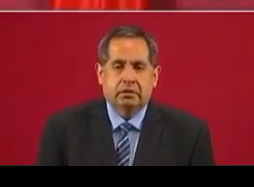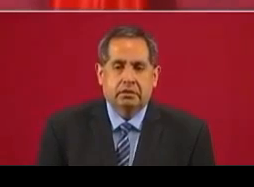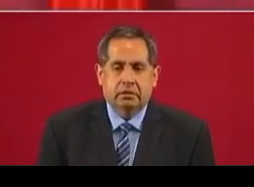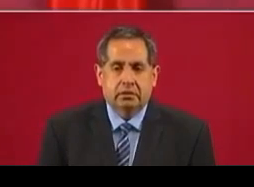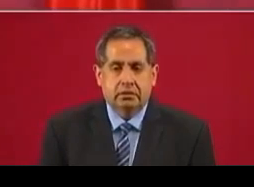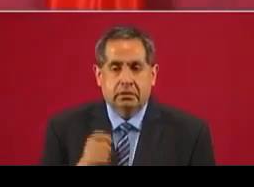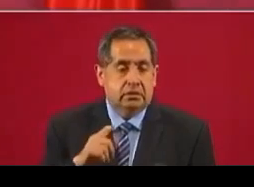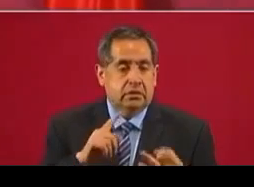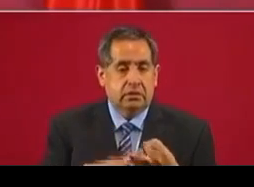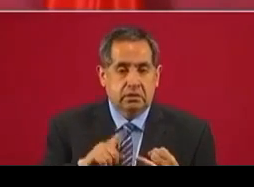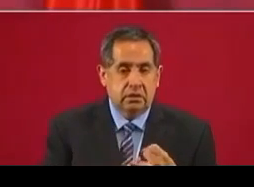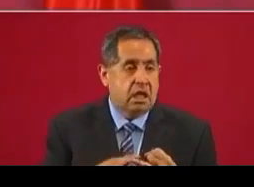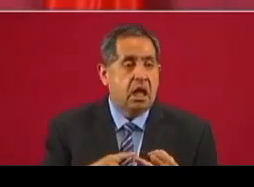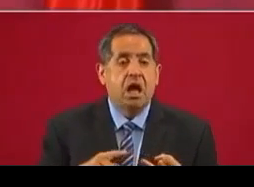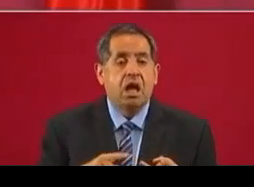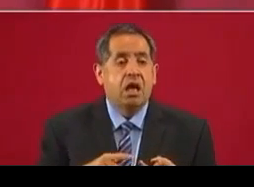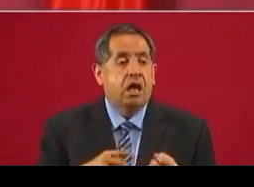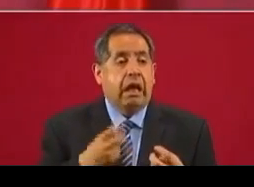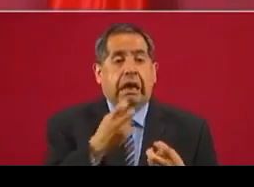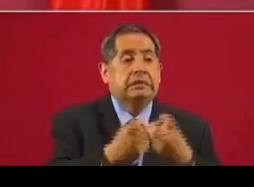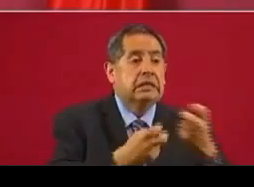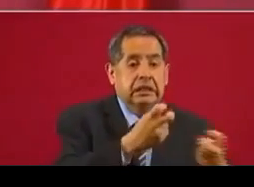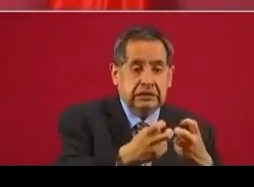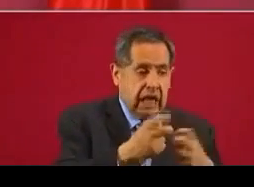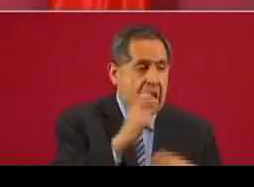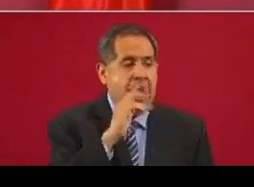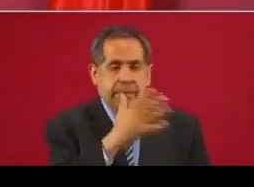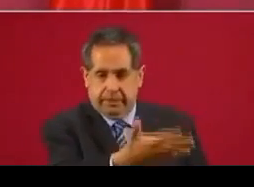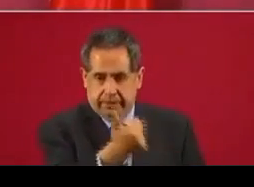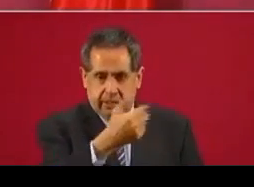que se llama declarada todos los involucrados